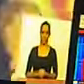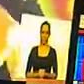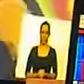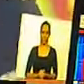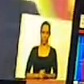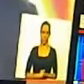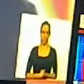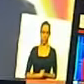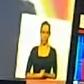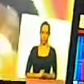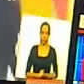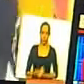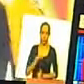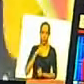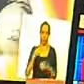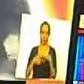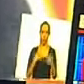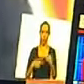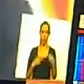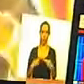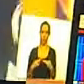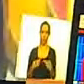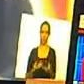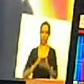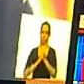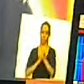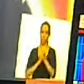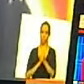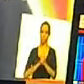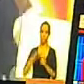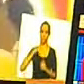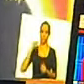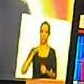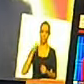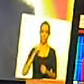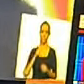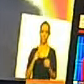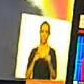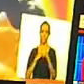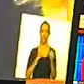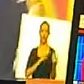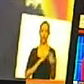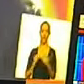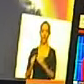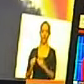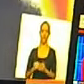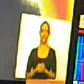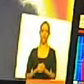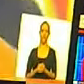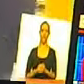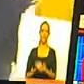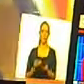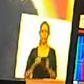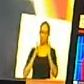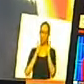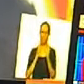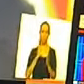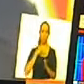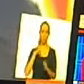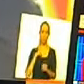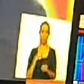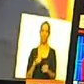Nosotros los revolucionarios nos solidarizamos con las necesidades de todas las comunidades. Así que cuenten con nosotros, cuenten con el